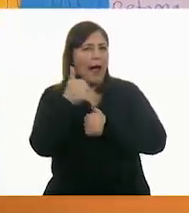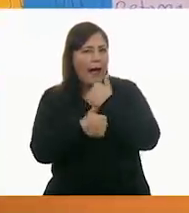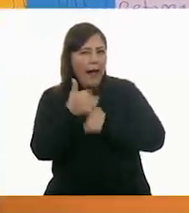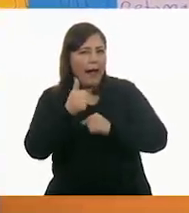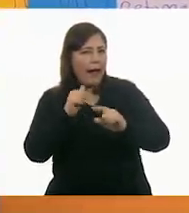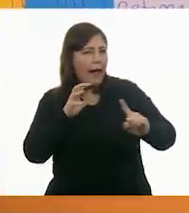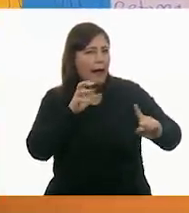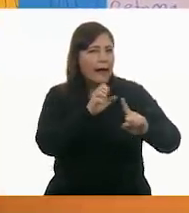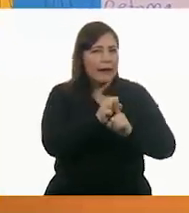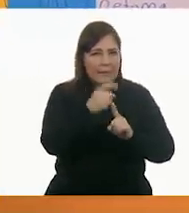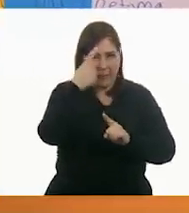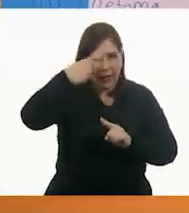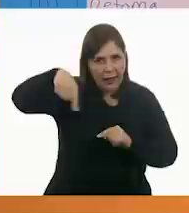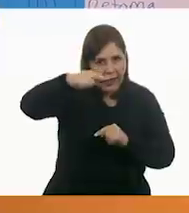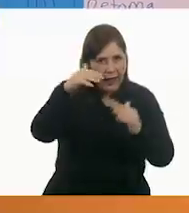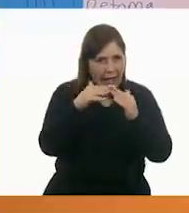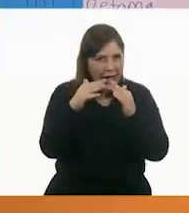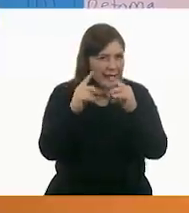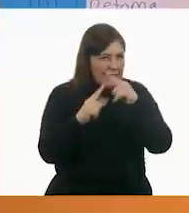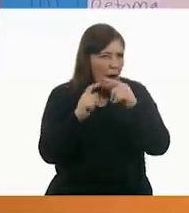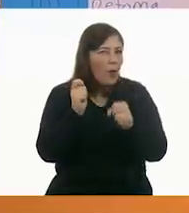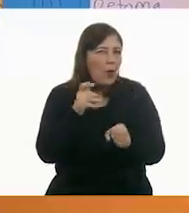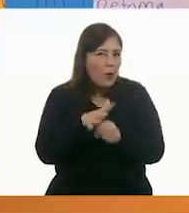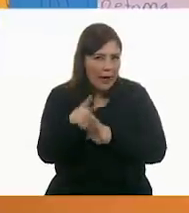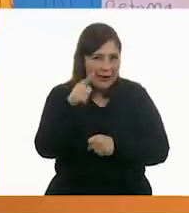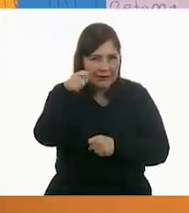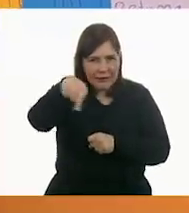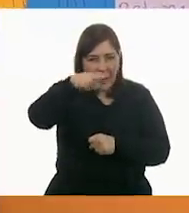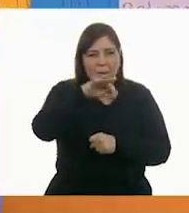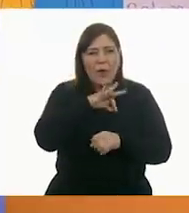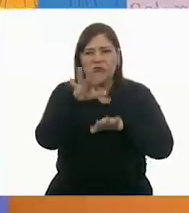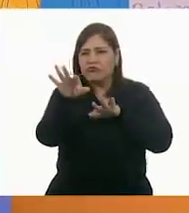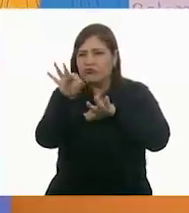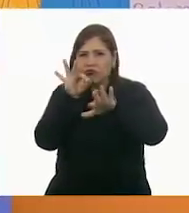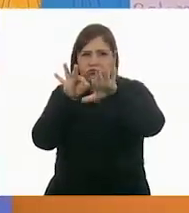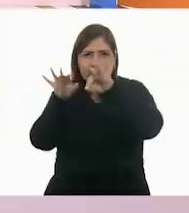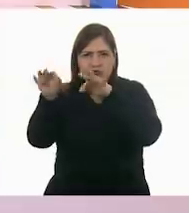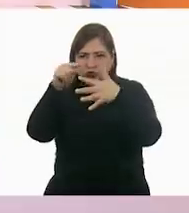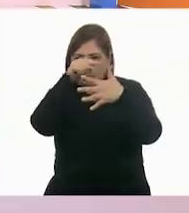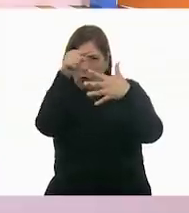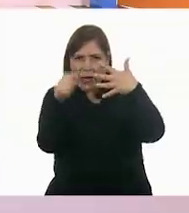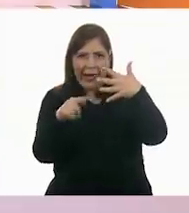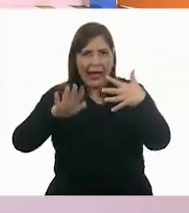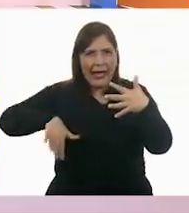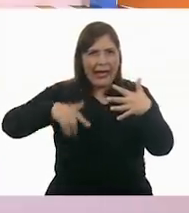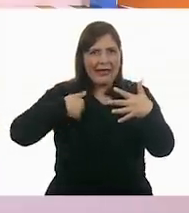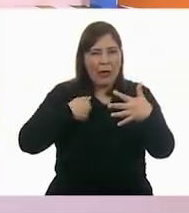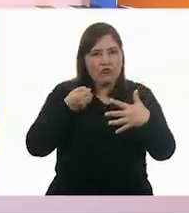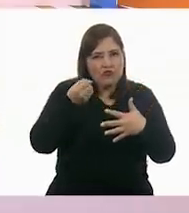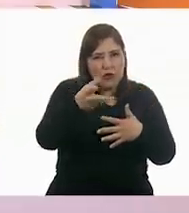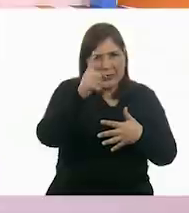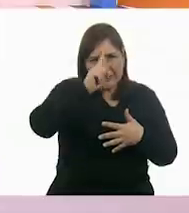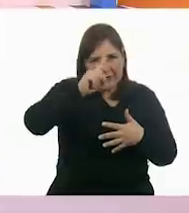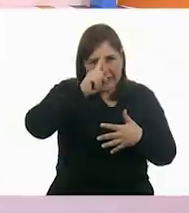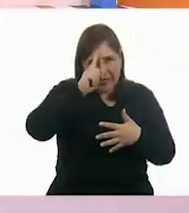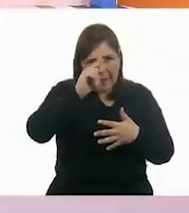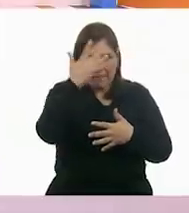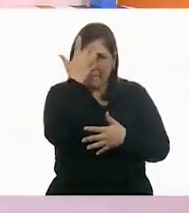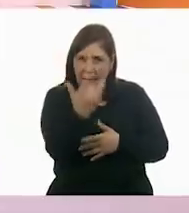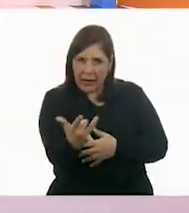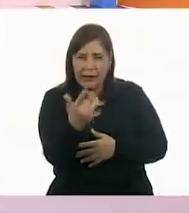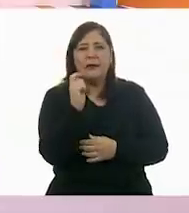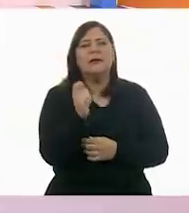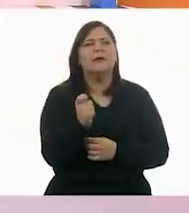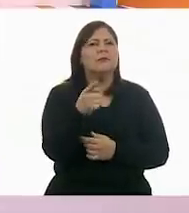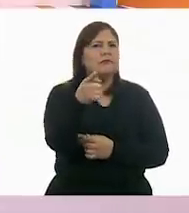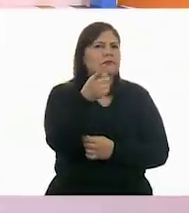amigos? Perfecto. Allá en casita, fíjate bien, puedes escoger cualquiera de estas fórmulas mágicas y entonces nos dices, ¿qué